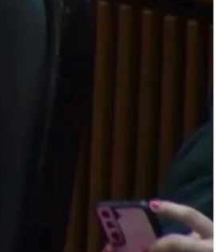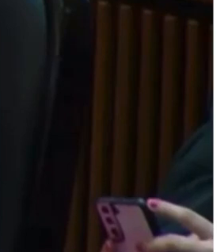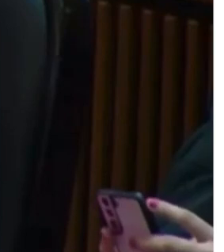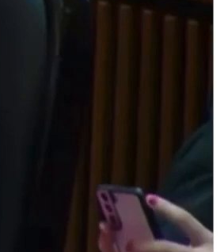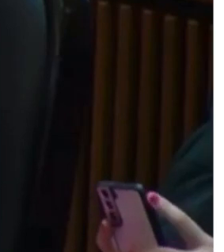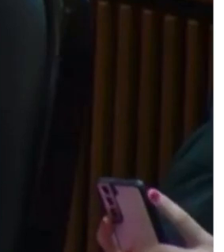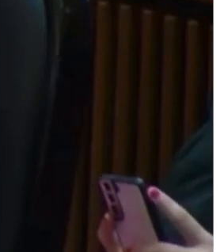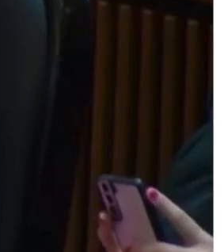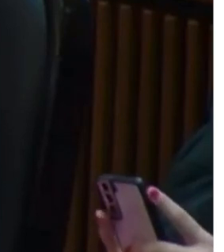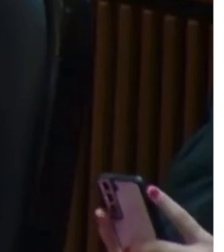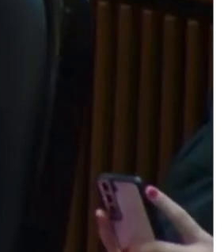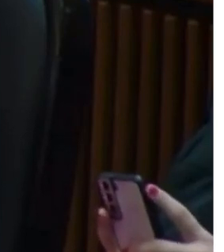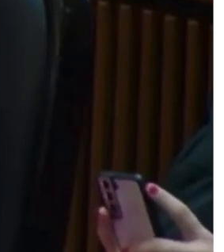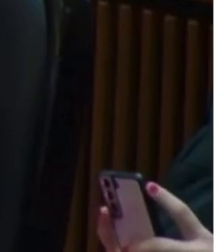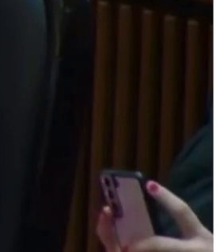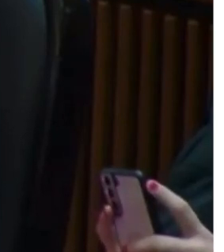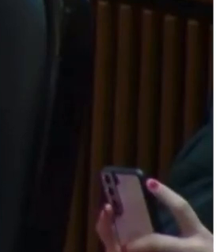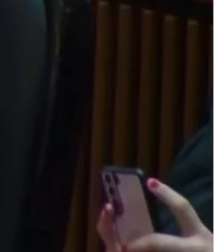No es cierto.